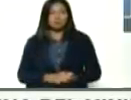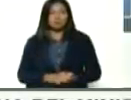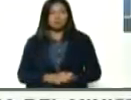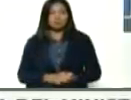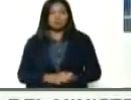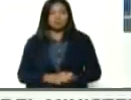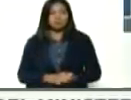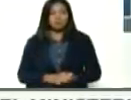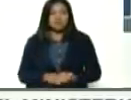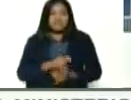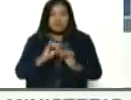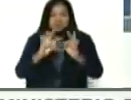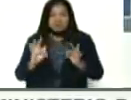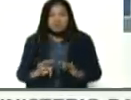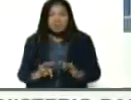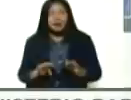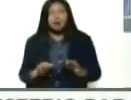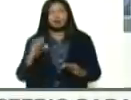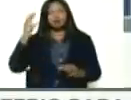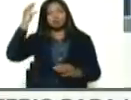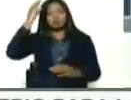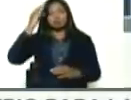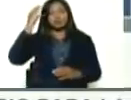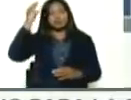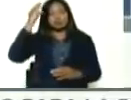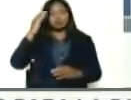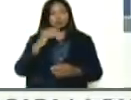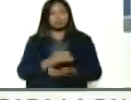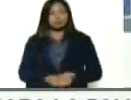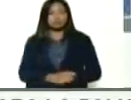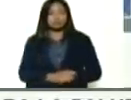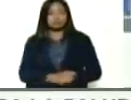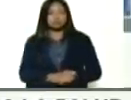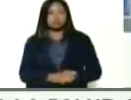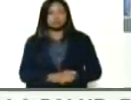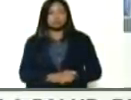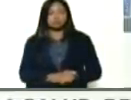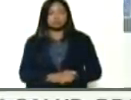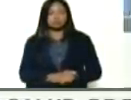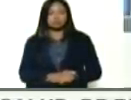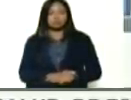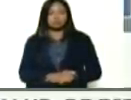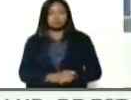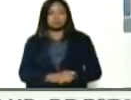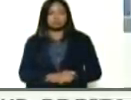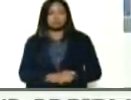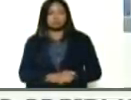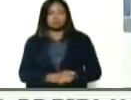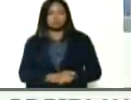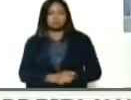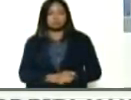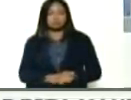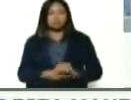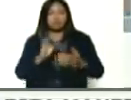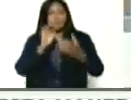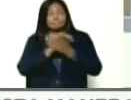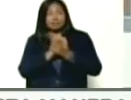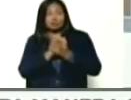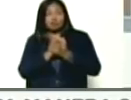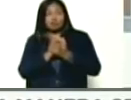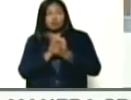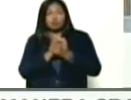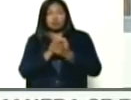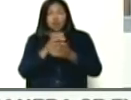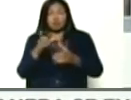entonces por eso es que llamó a la conciencia alvarado a compañeros que están en la primera